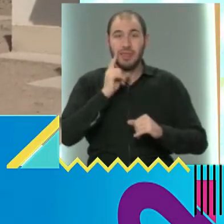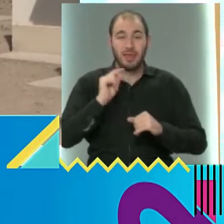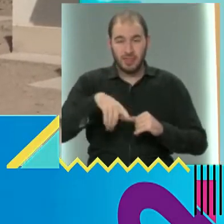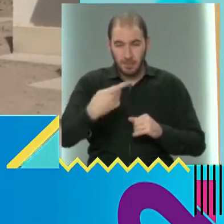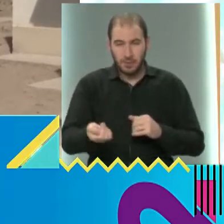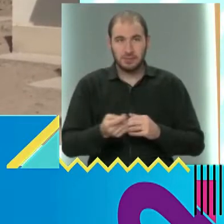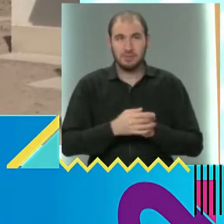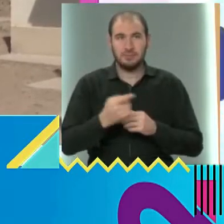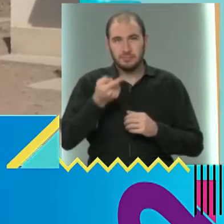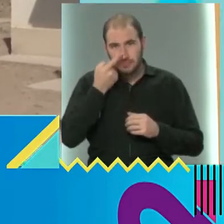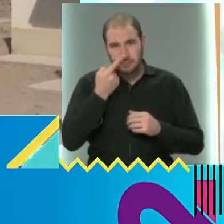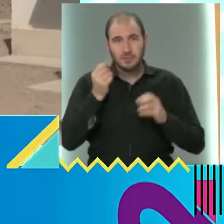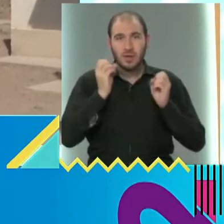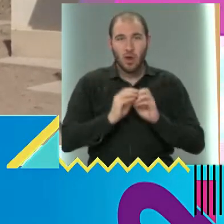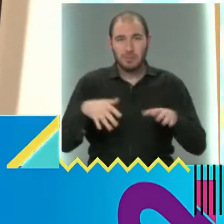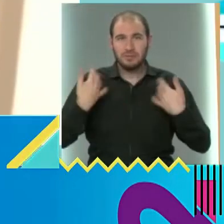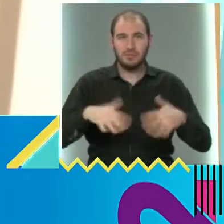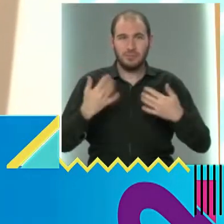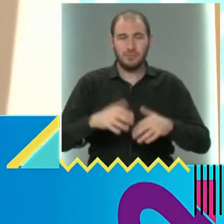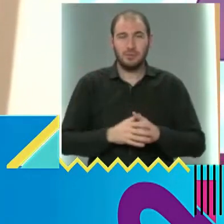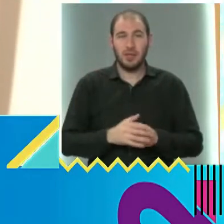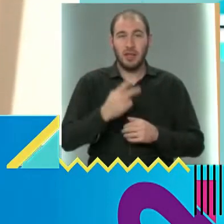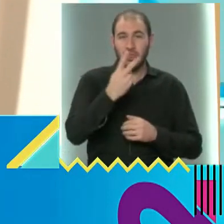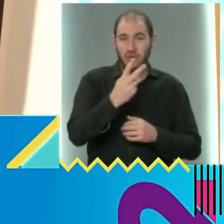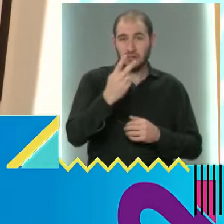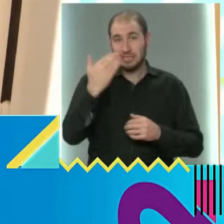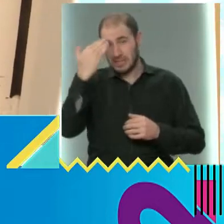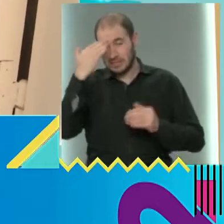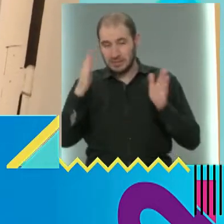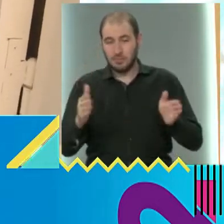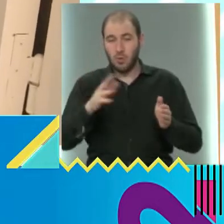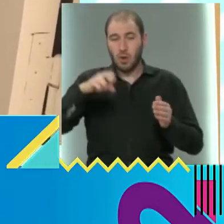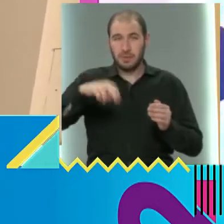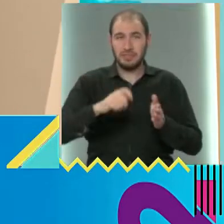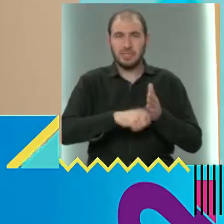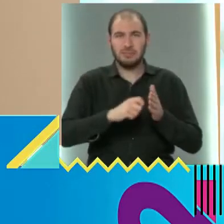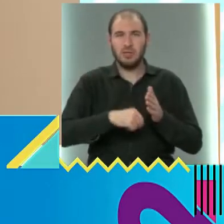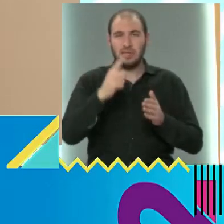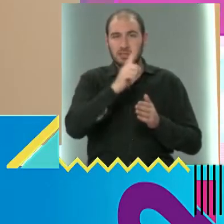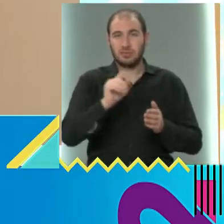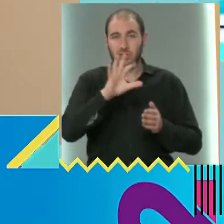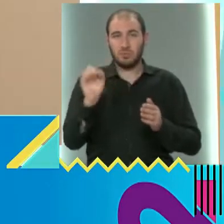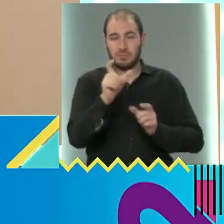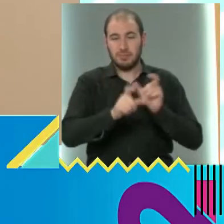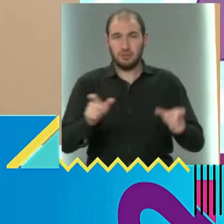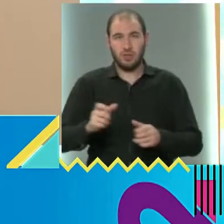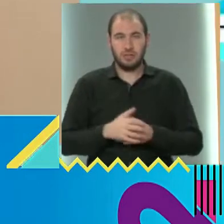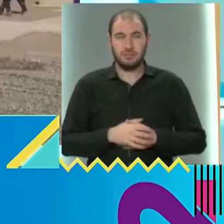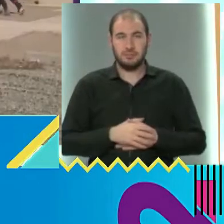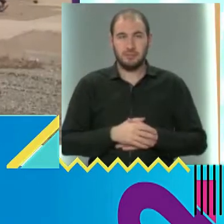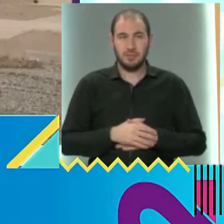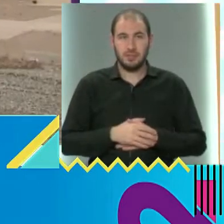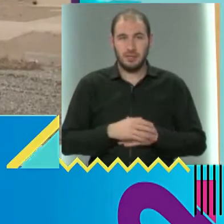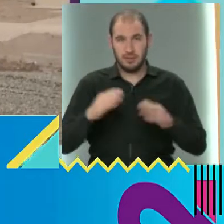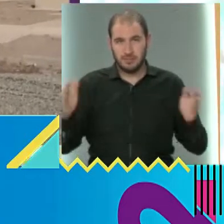día la expectativa arrancó a full, digamos. Y entre el 2 y el 15, en Guaymallén hemos inscrito 150 personas. Bien. De